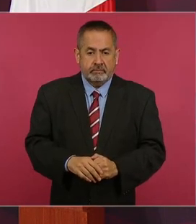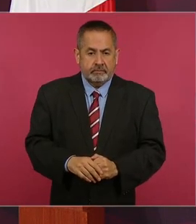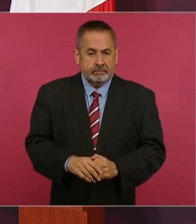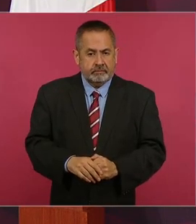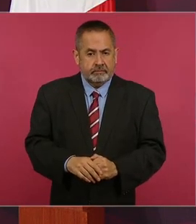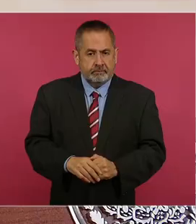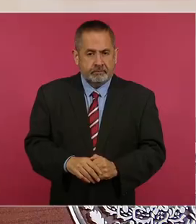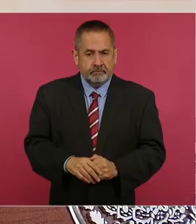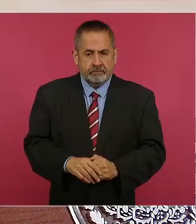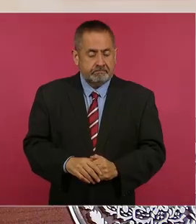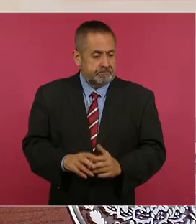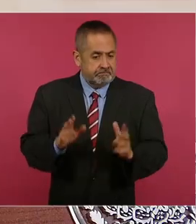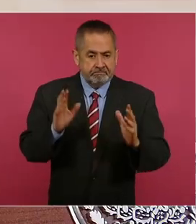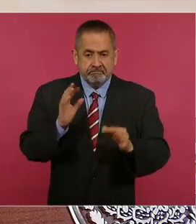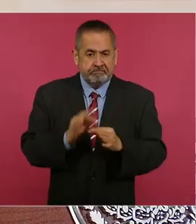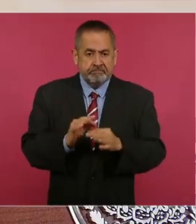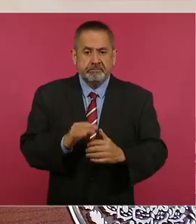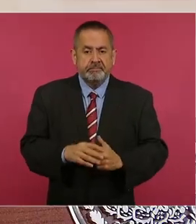Bueno,